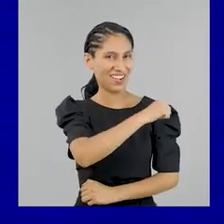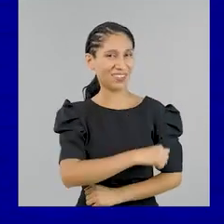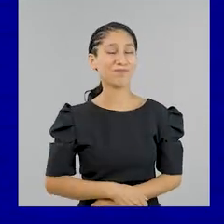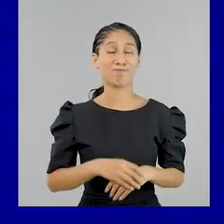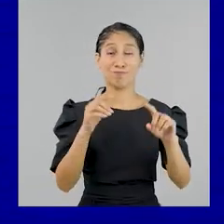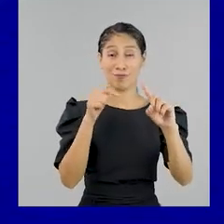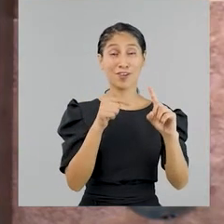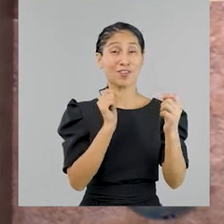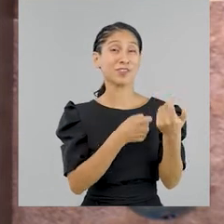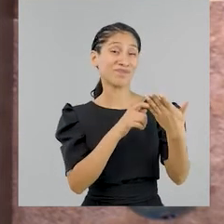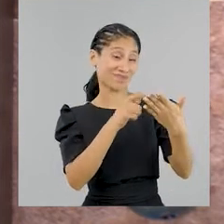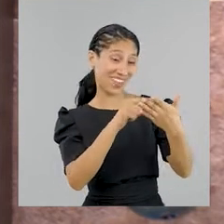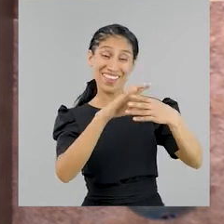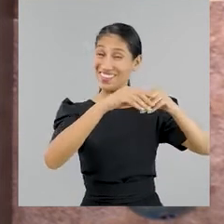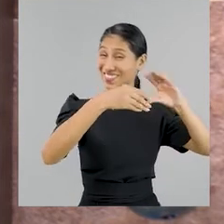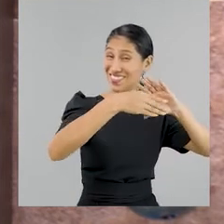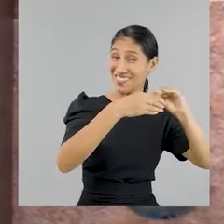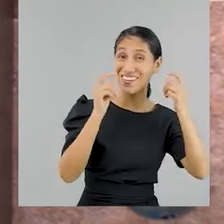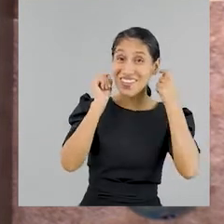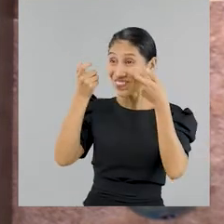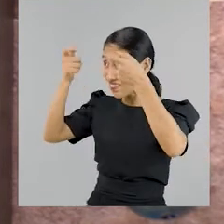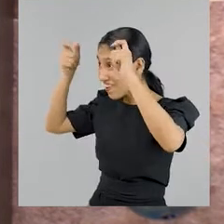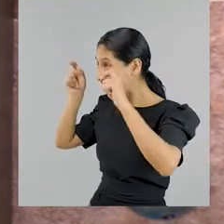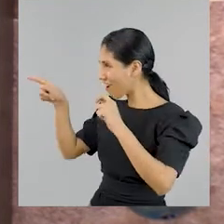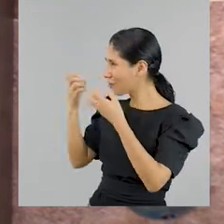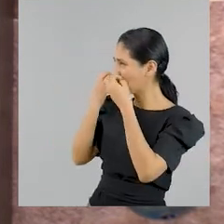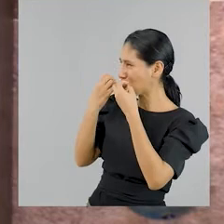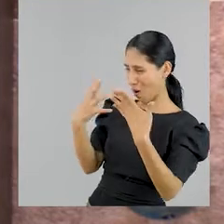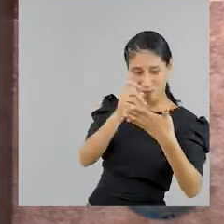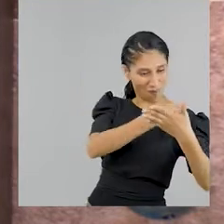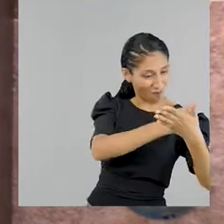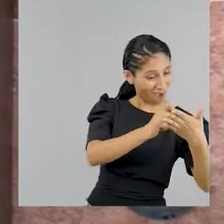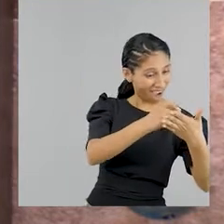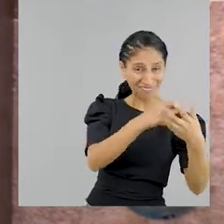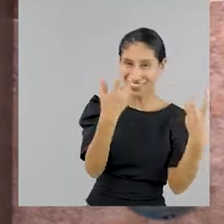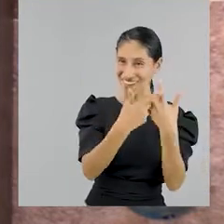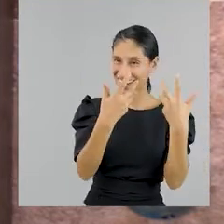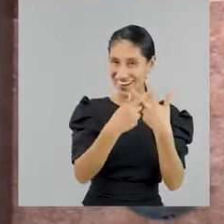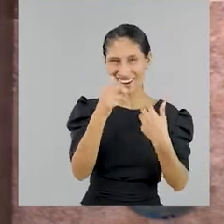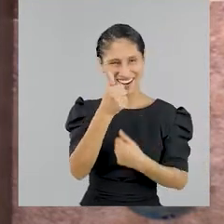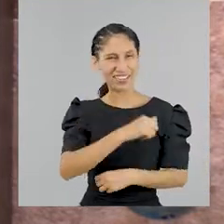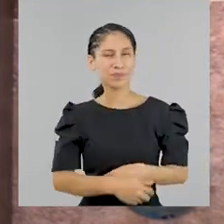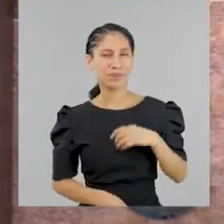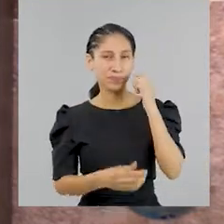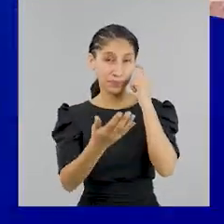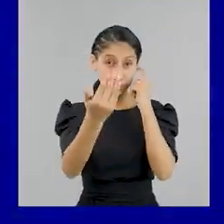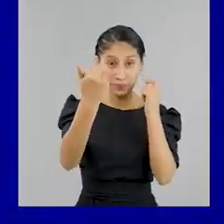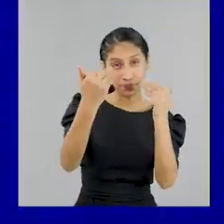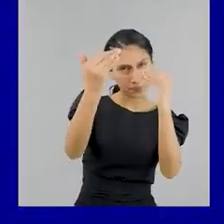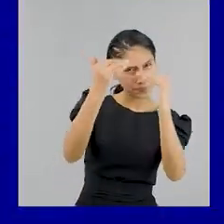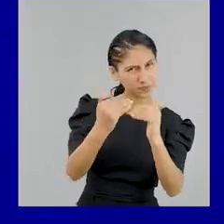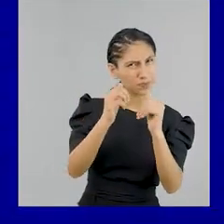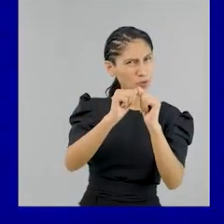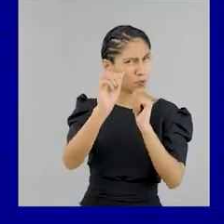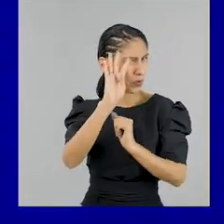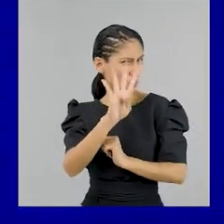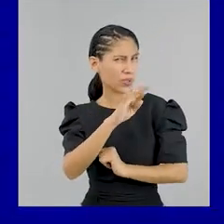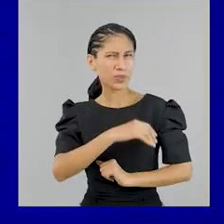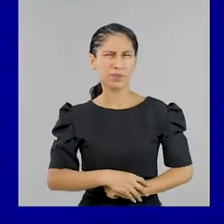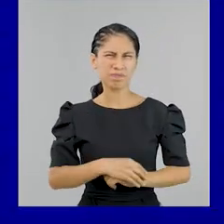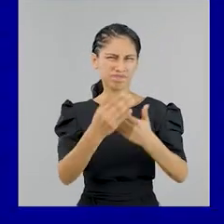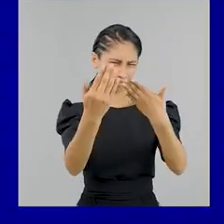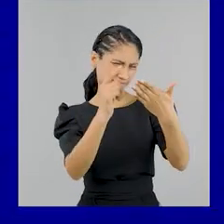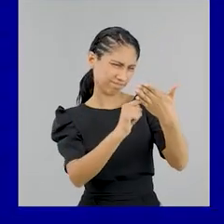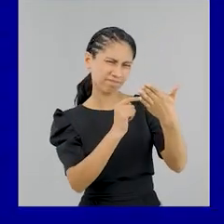A, elogioso. Excelente, Cori. Continuemos con más situaciones. Vamos a ver la siguiente. 4.